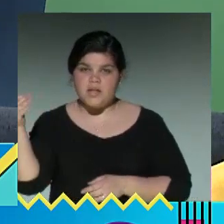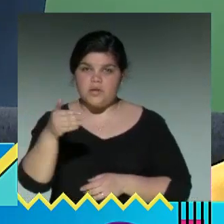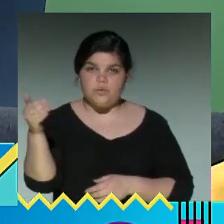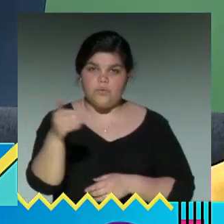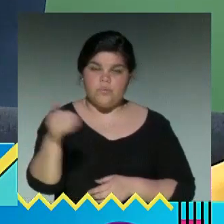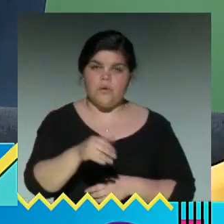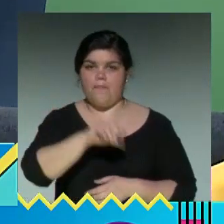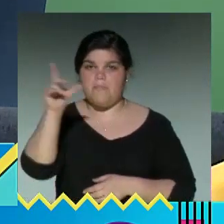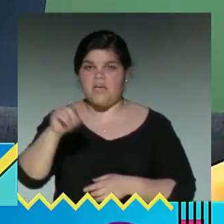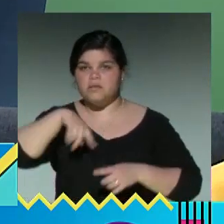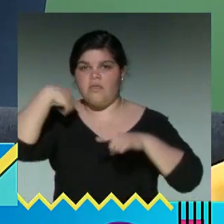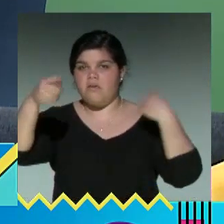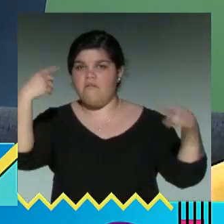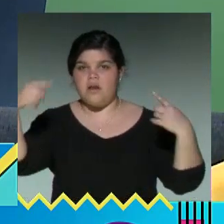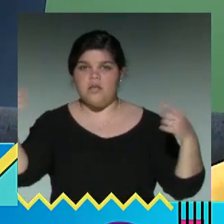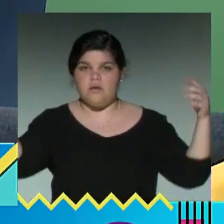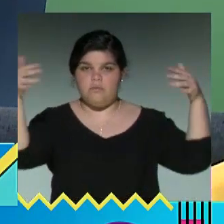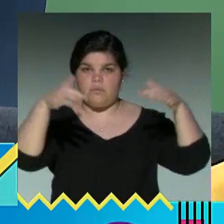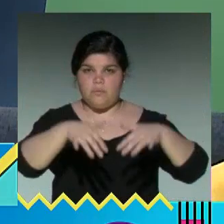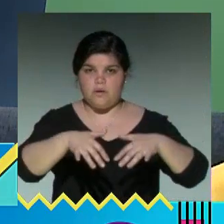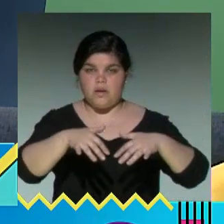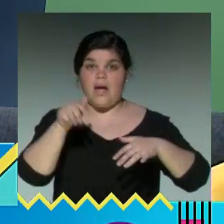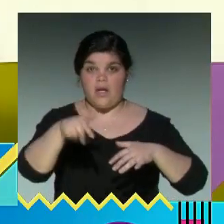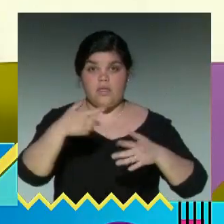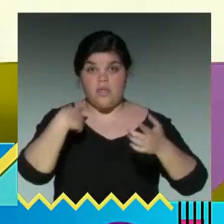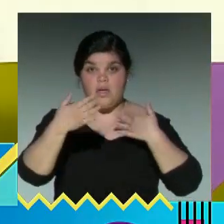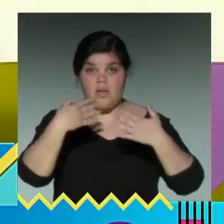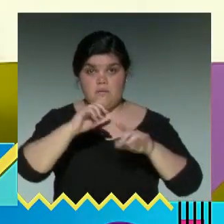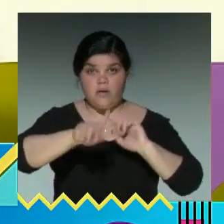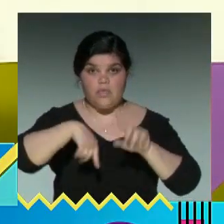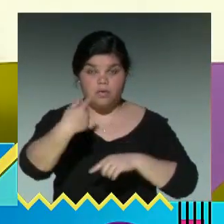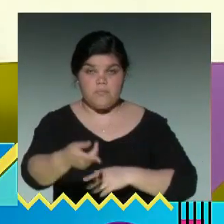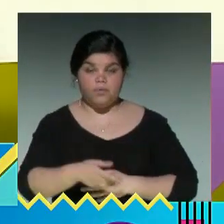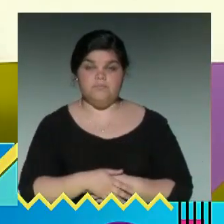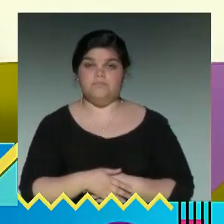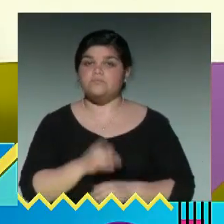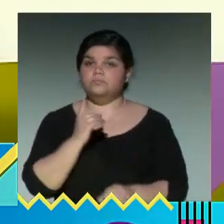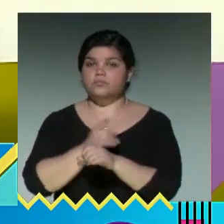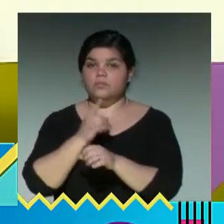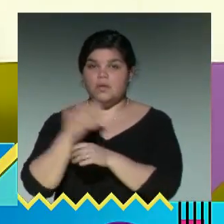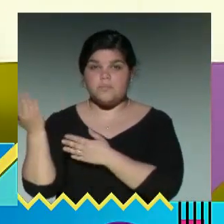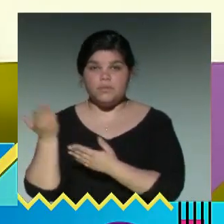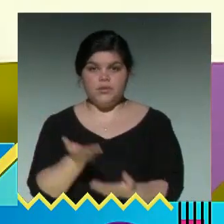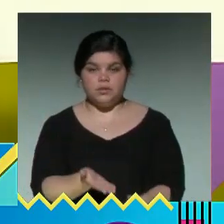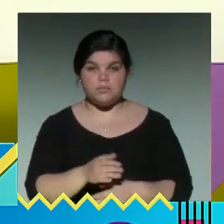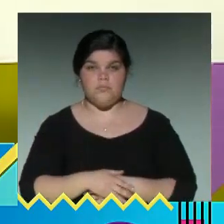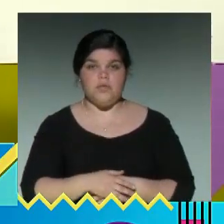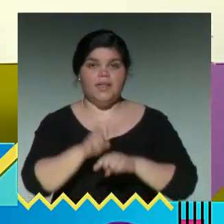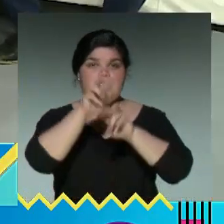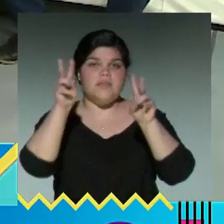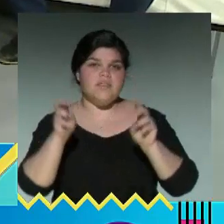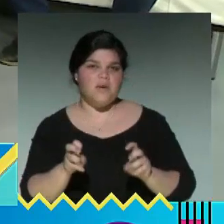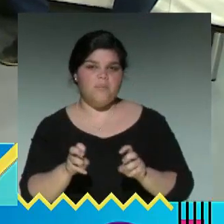de distintos países, así que vamos a conversar con ellos sobre estas jornadas. Bueno, presentemos primero, si les parece, el término, el concepto